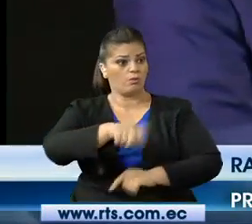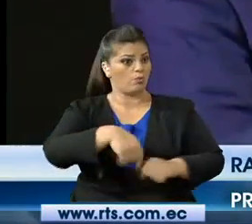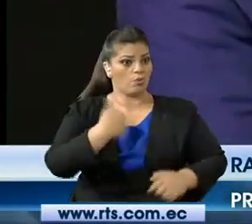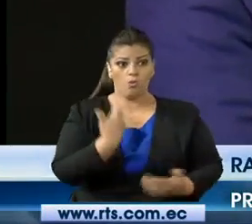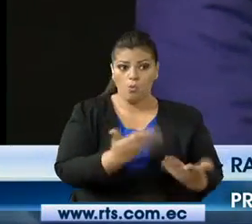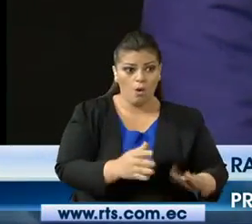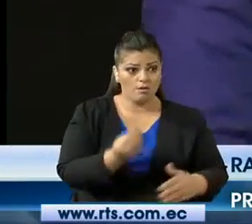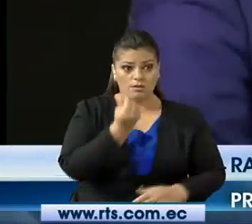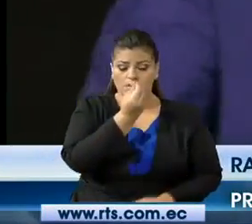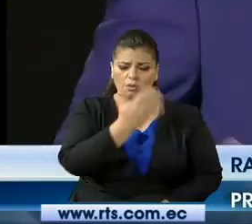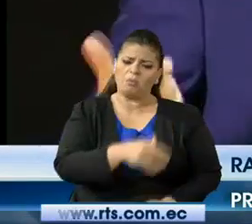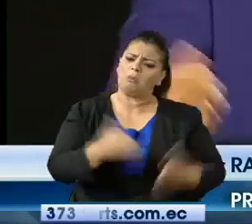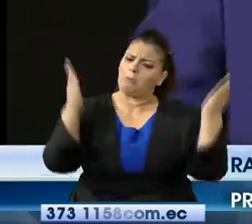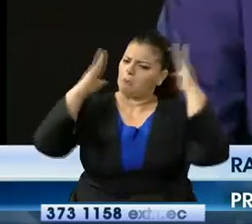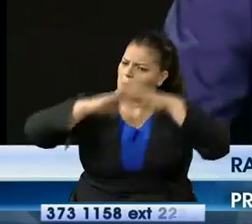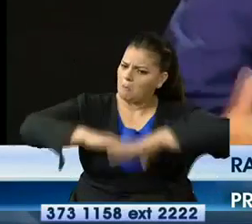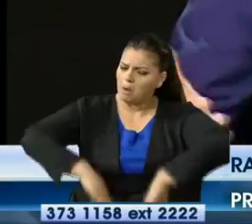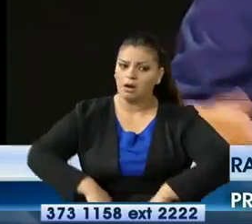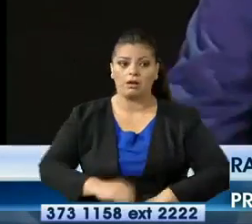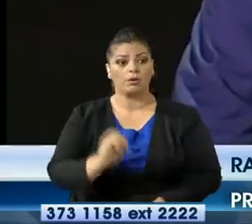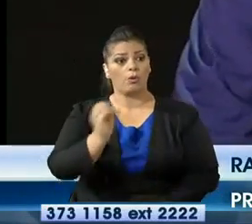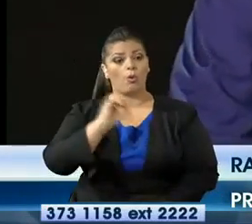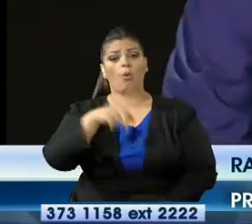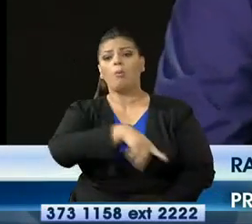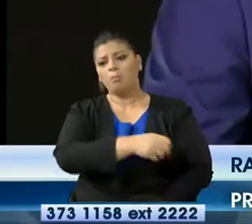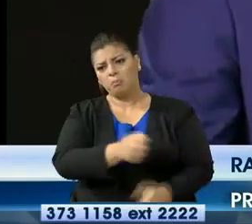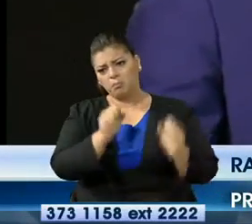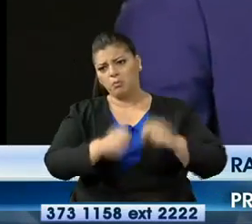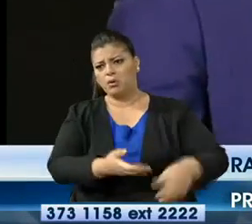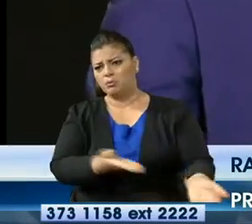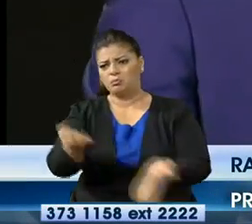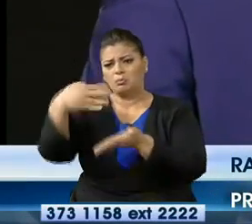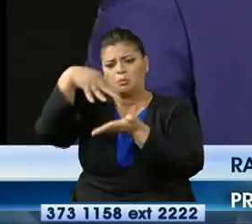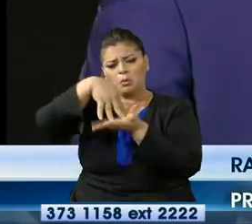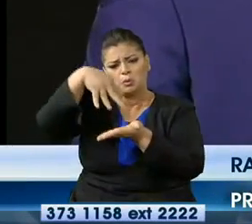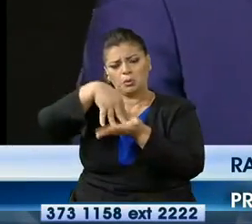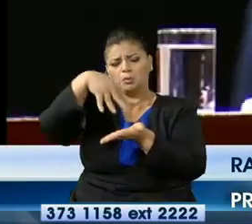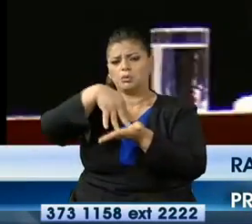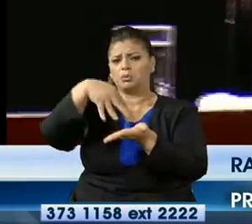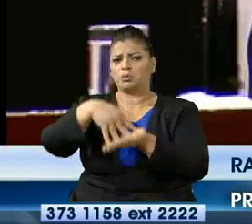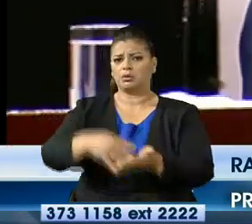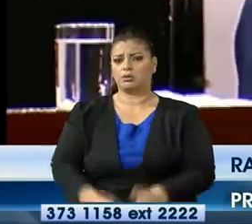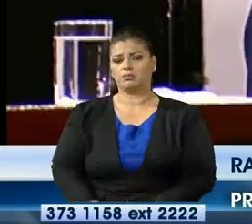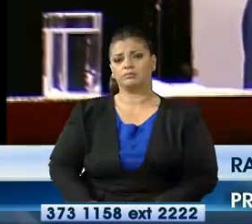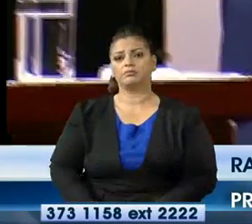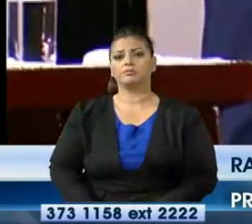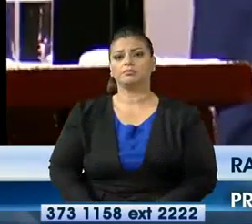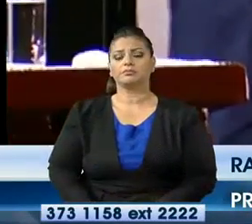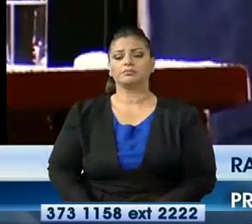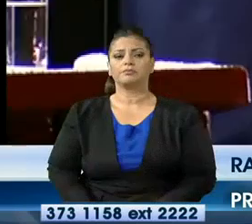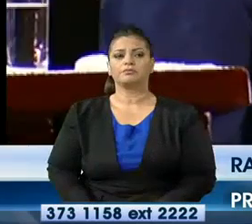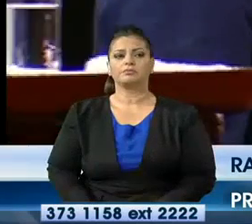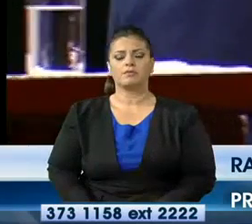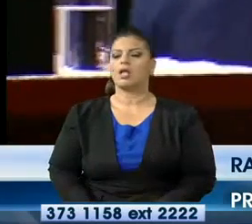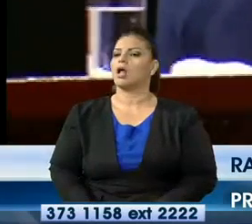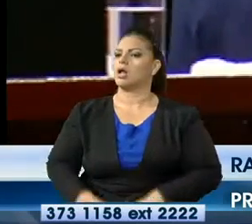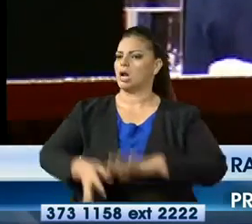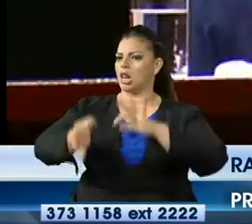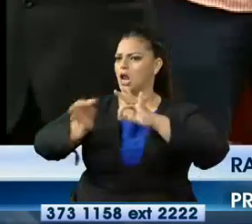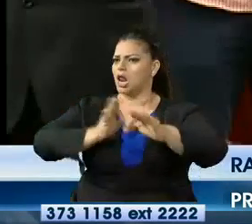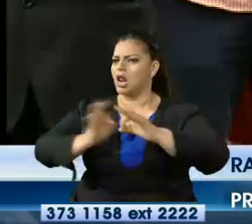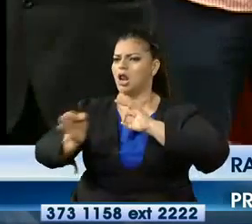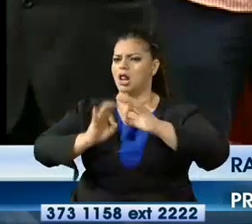falta, que se le dé para que pueda trabajar y estudiar, perdón, sin ninguna preocupación. Concluida la cátedra de macroeconomía